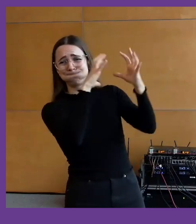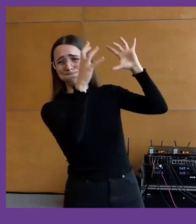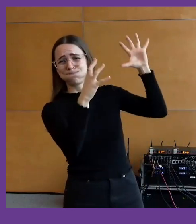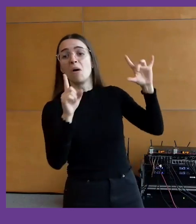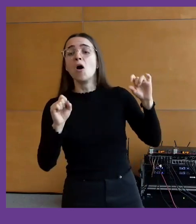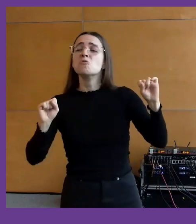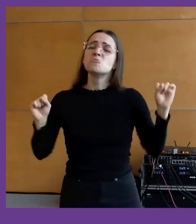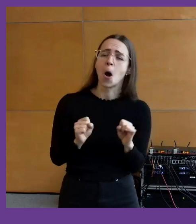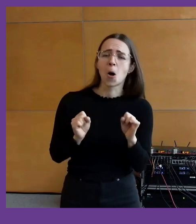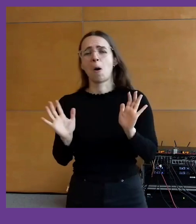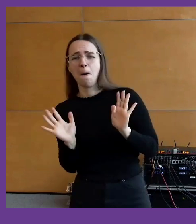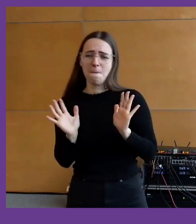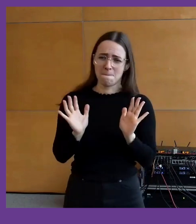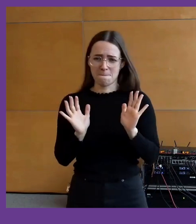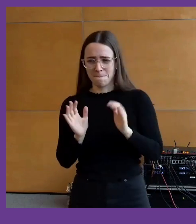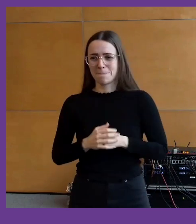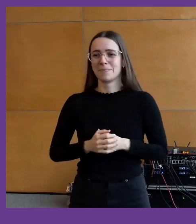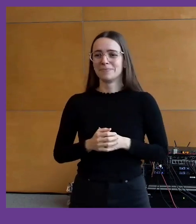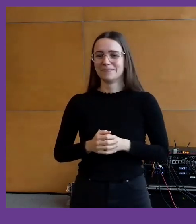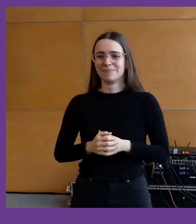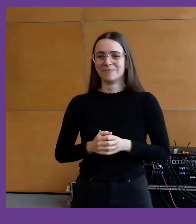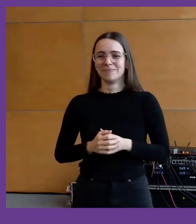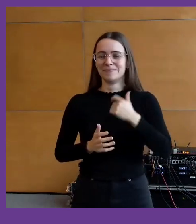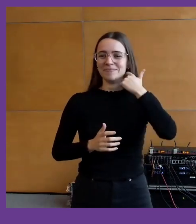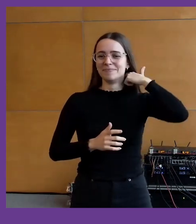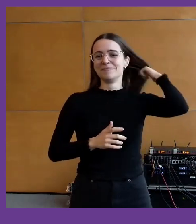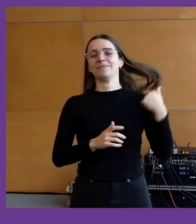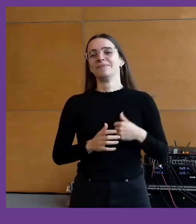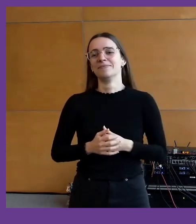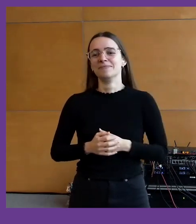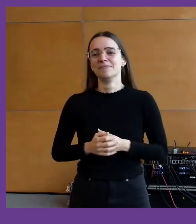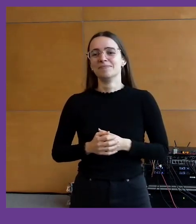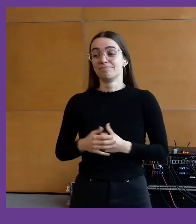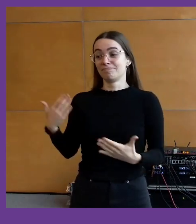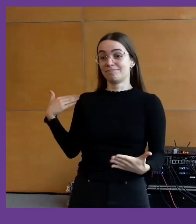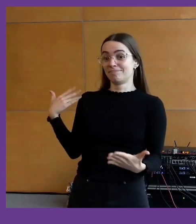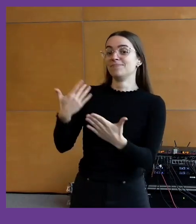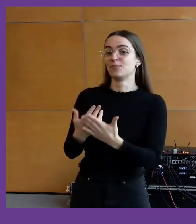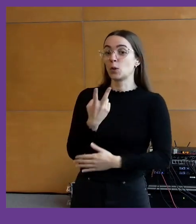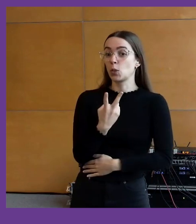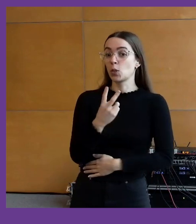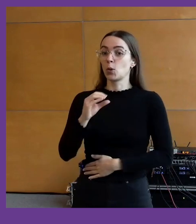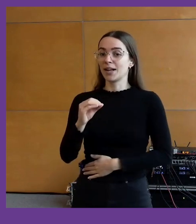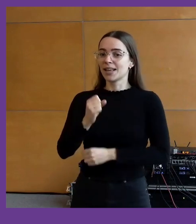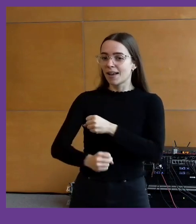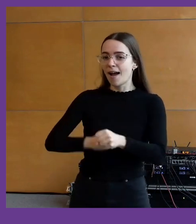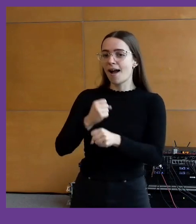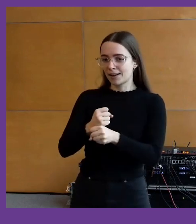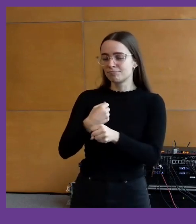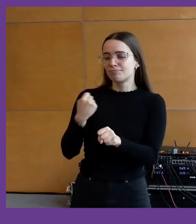en los últimos 20 años que estamos colaborando en turismo accesible, porque hoy hemos tenido